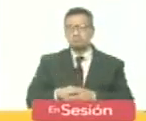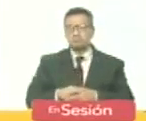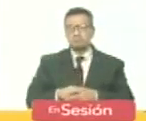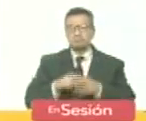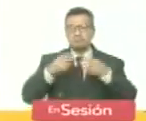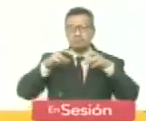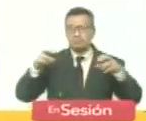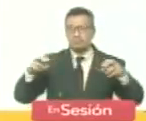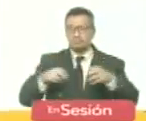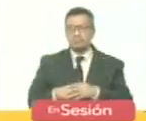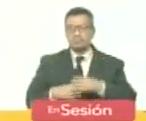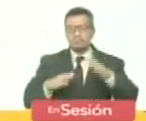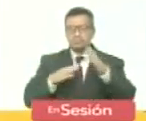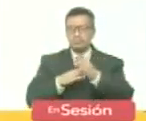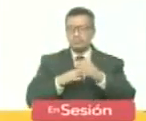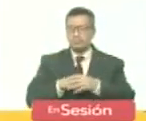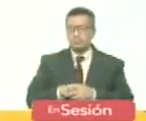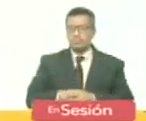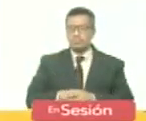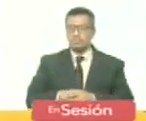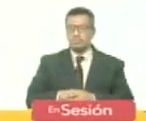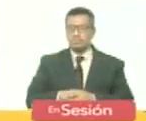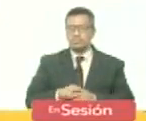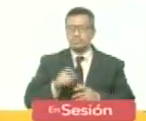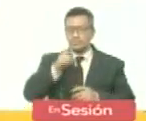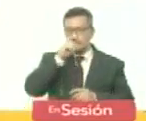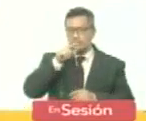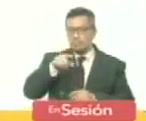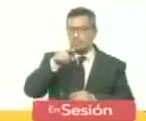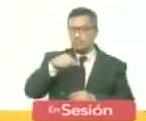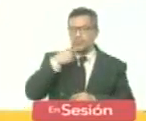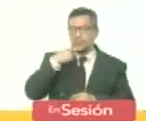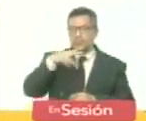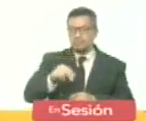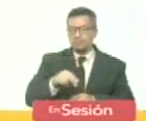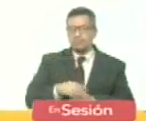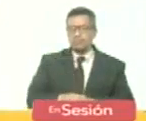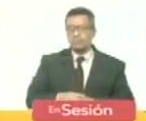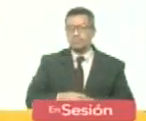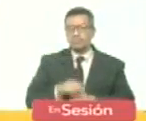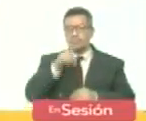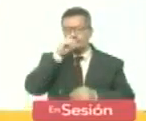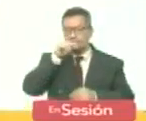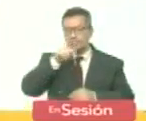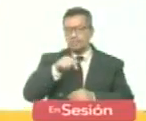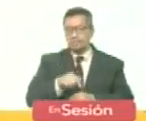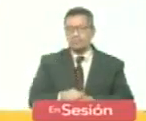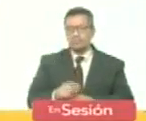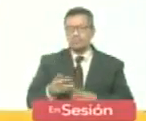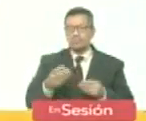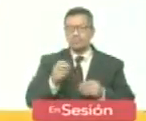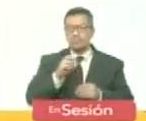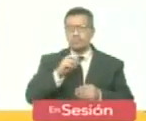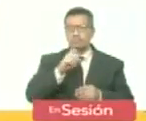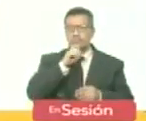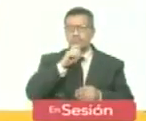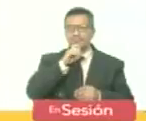tema del bloqueo. Pero hubo una época en que no. Hubo una época en que era muy difícil